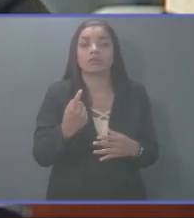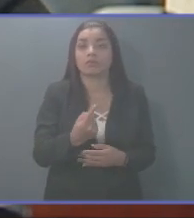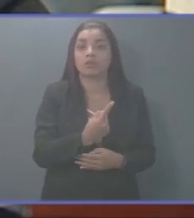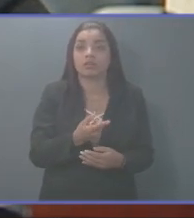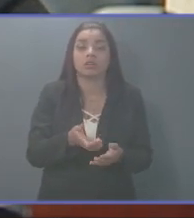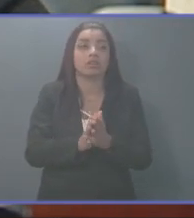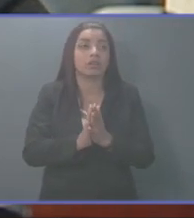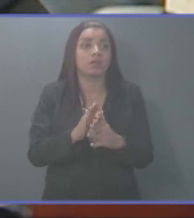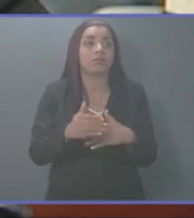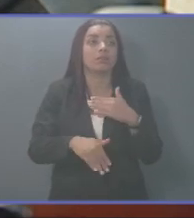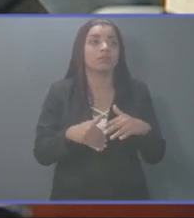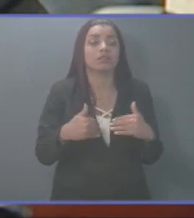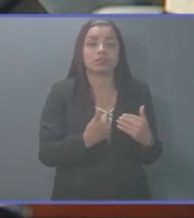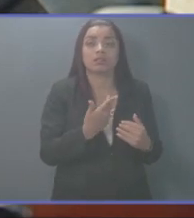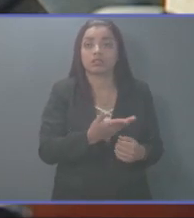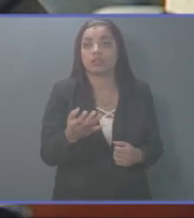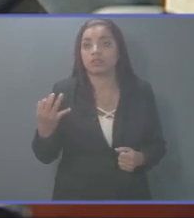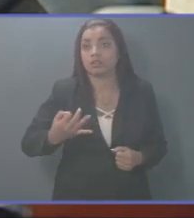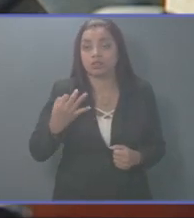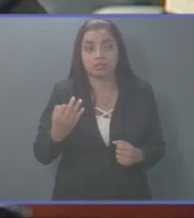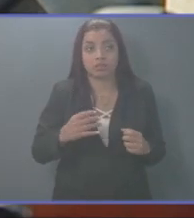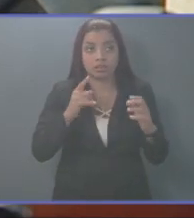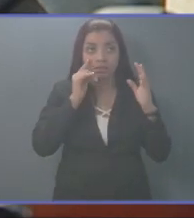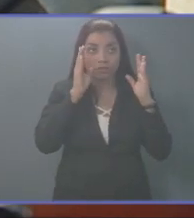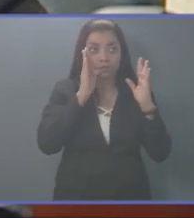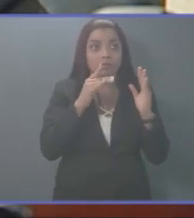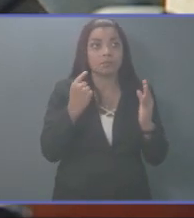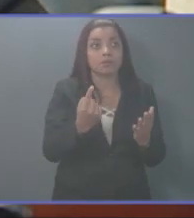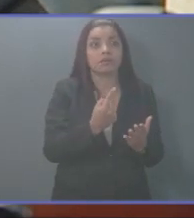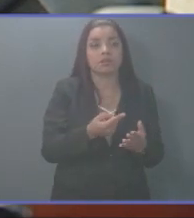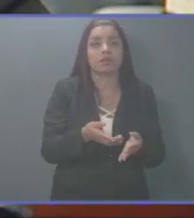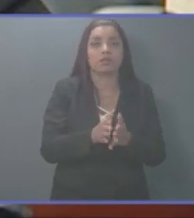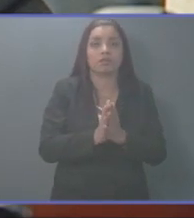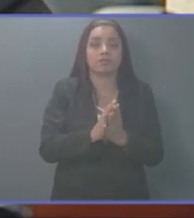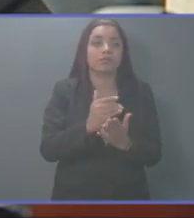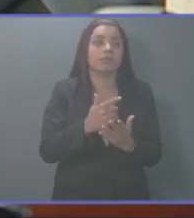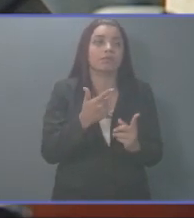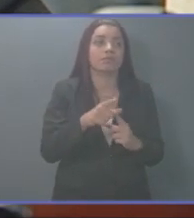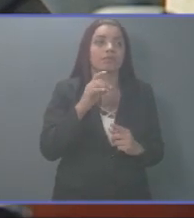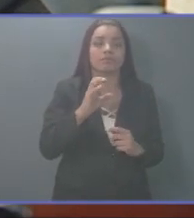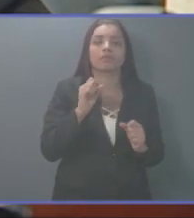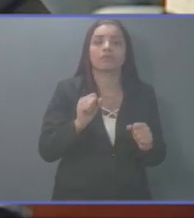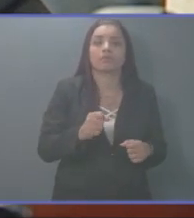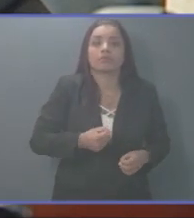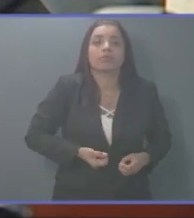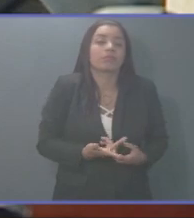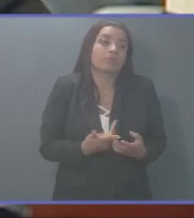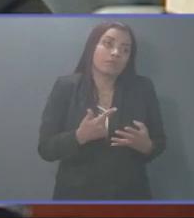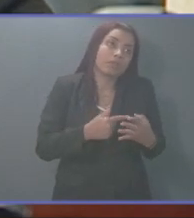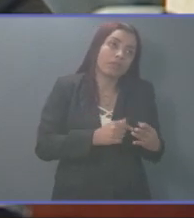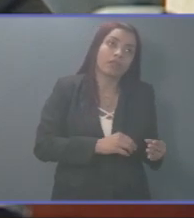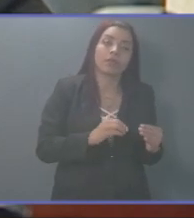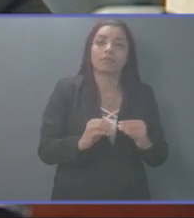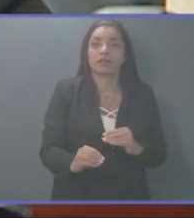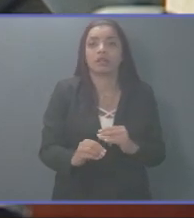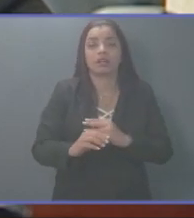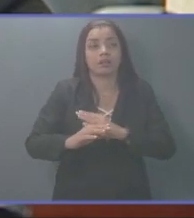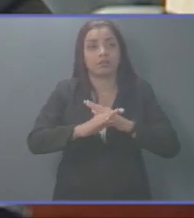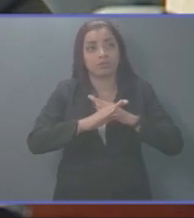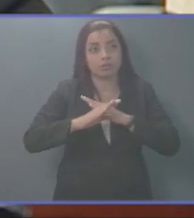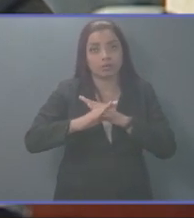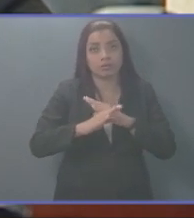solicitante, el mecanismo evaluará las necesidades de asistencia humanitaria y protección de la persona solicitante. C, determinar si se aplicarán medidas de